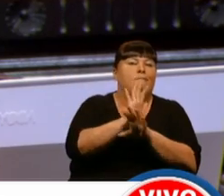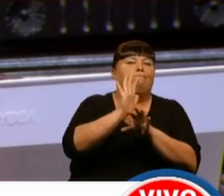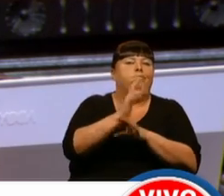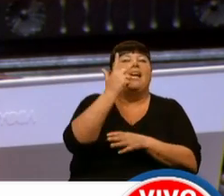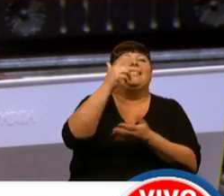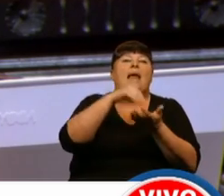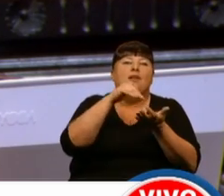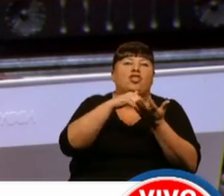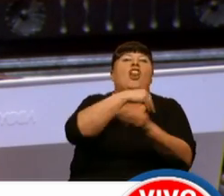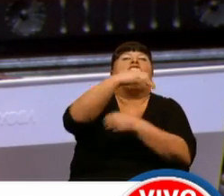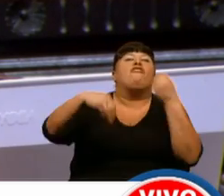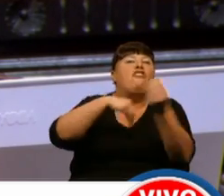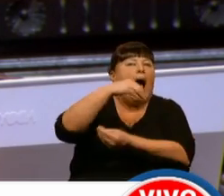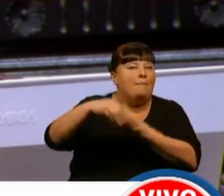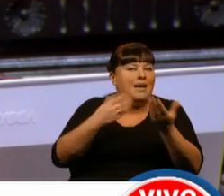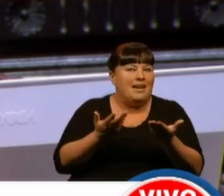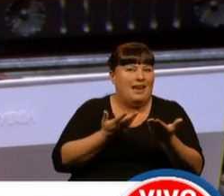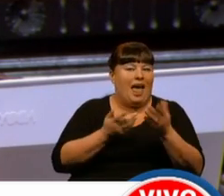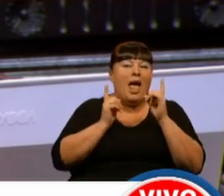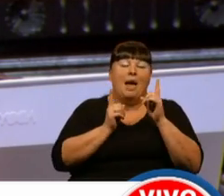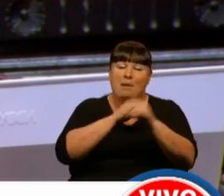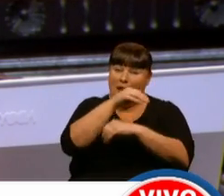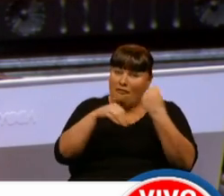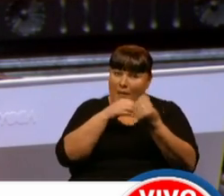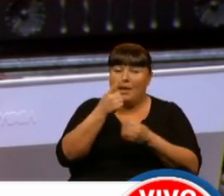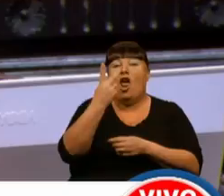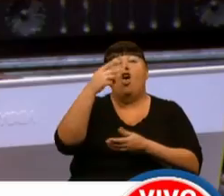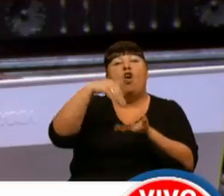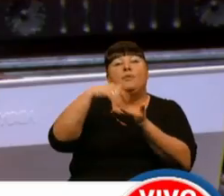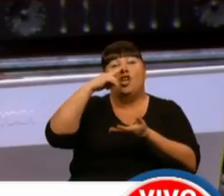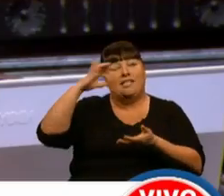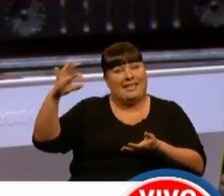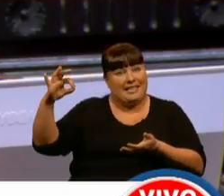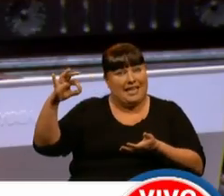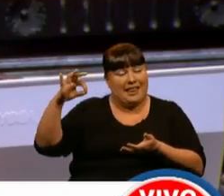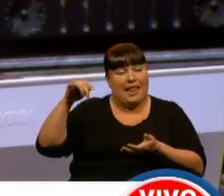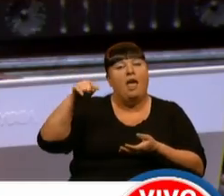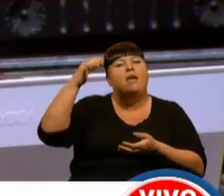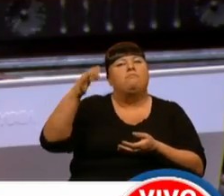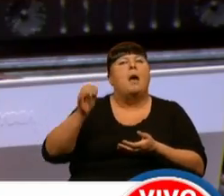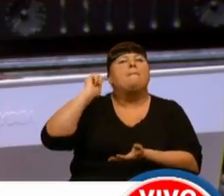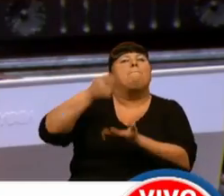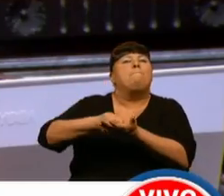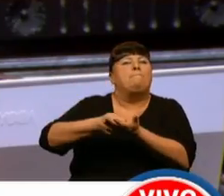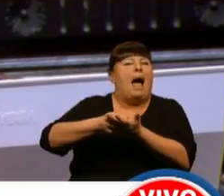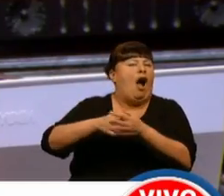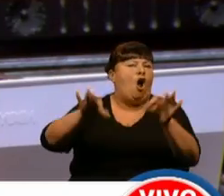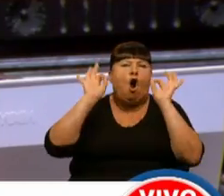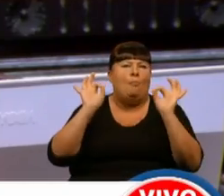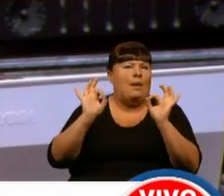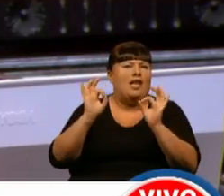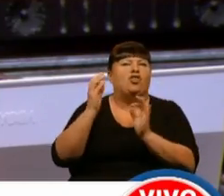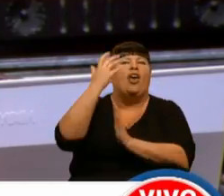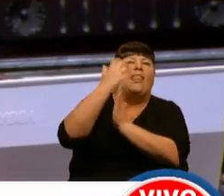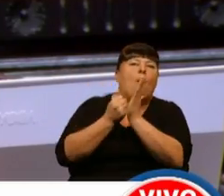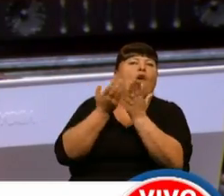3 millones de familias de los cuales 2 millones 700 están pagando la tarifa plena sin ningún